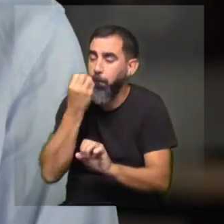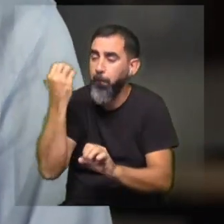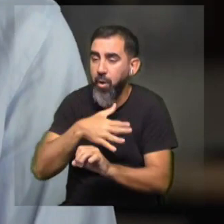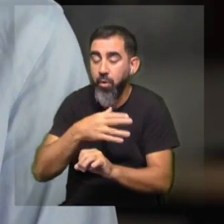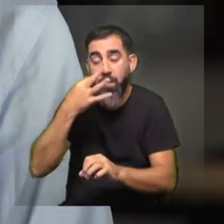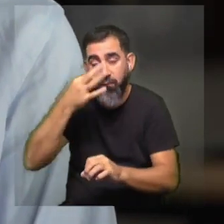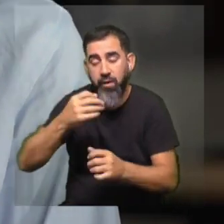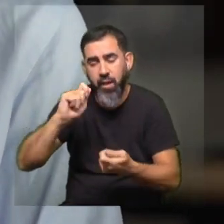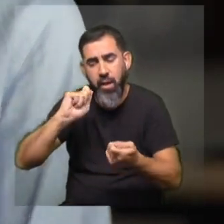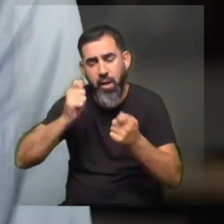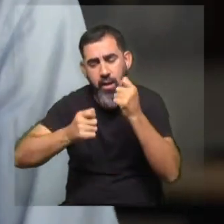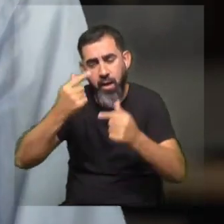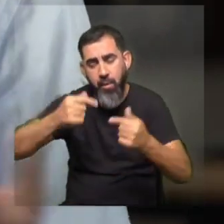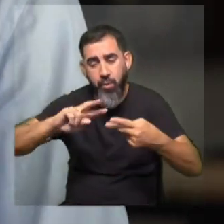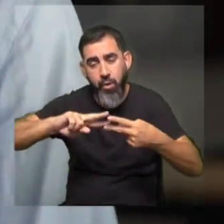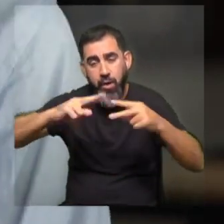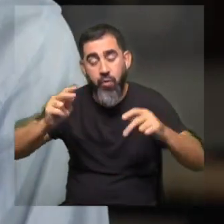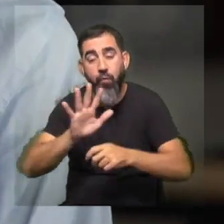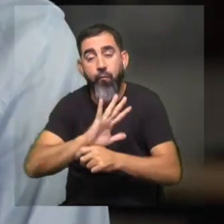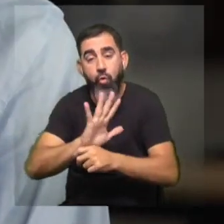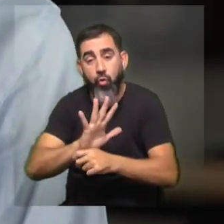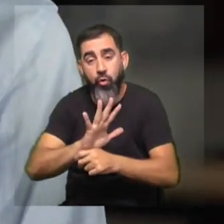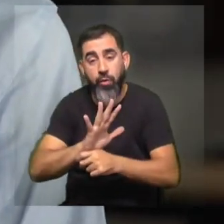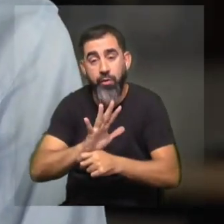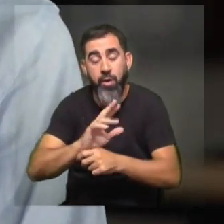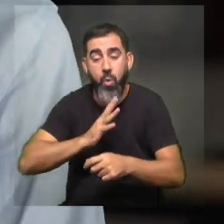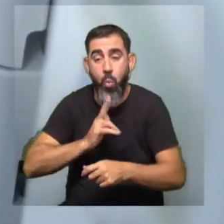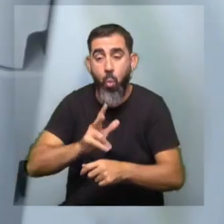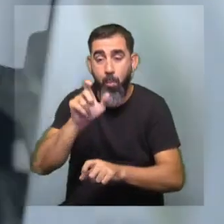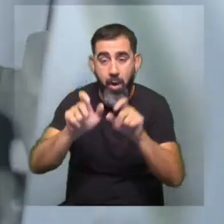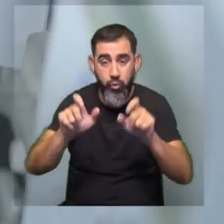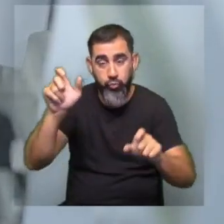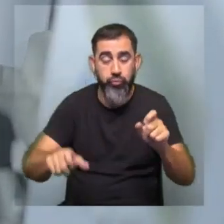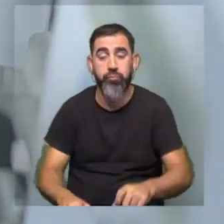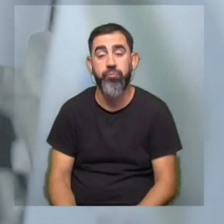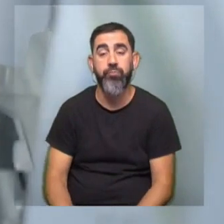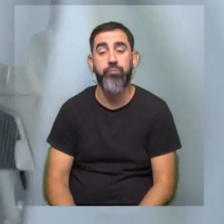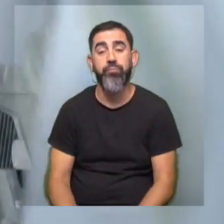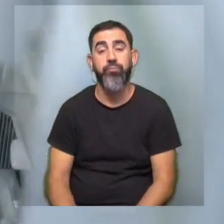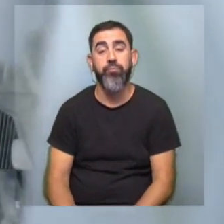la real variabilidad genética y biológica de los seres humanos.